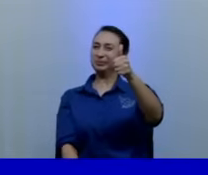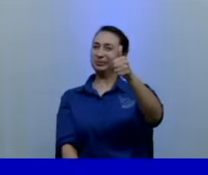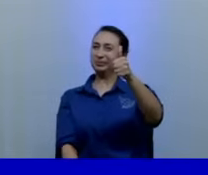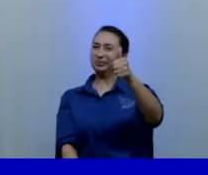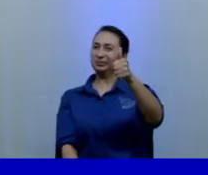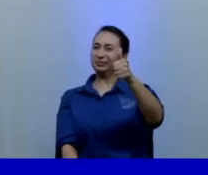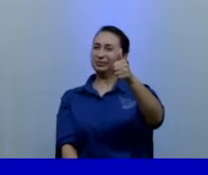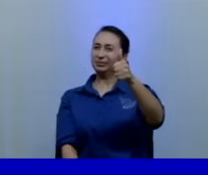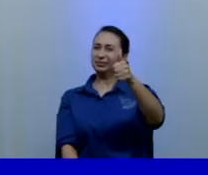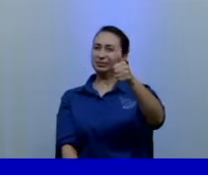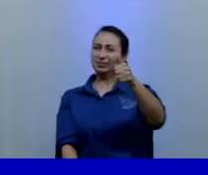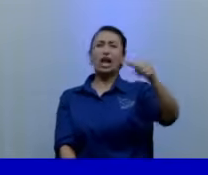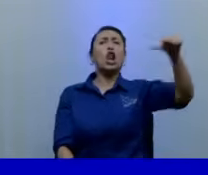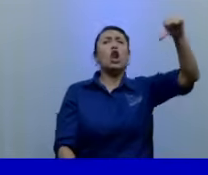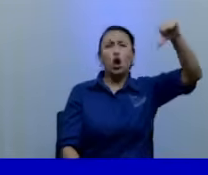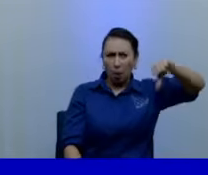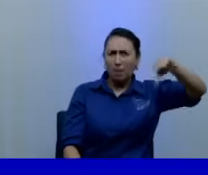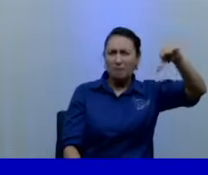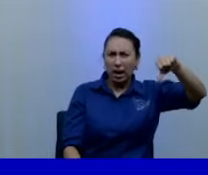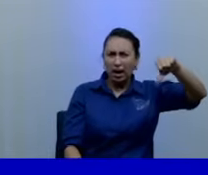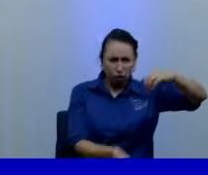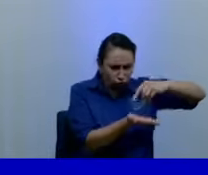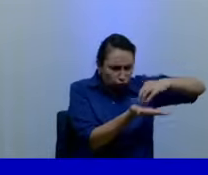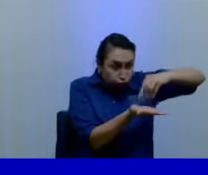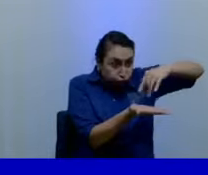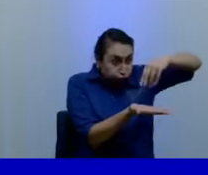Lo malo son los excesos, hermano.